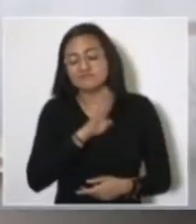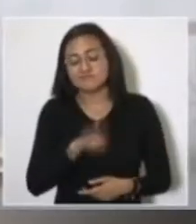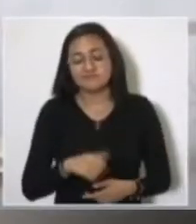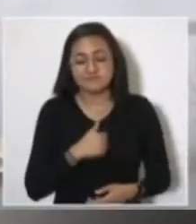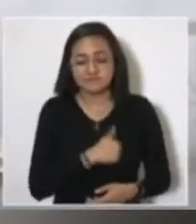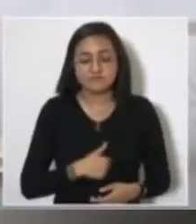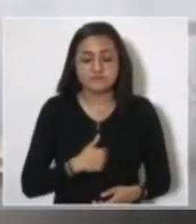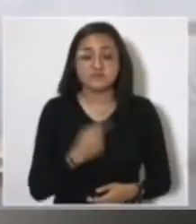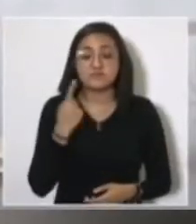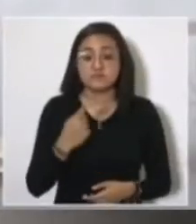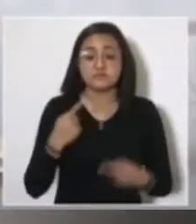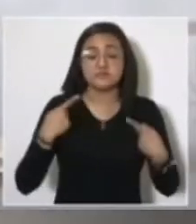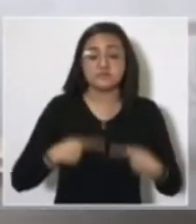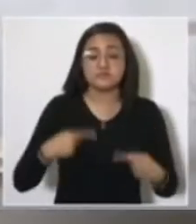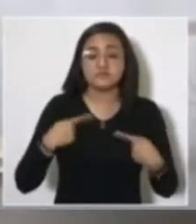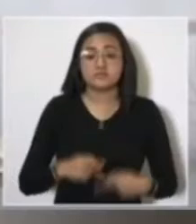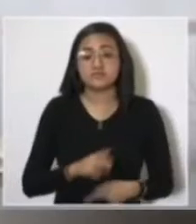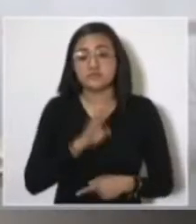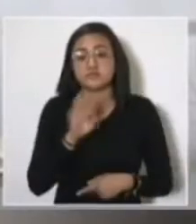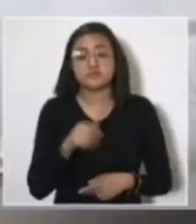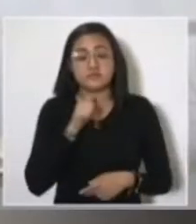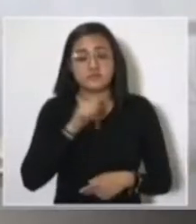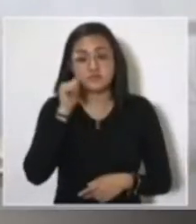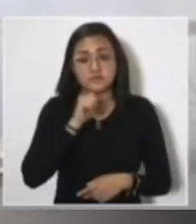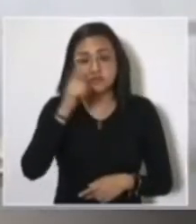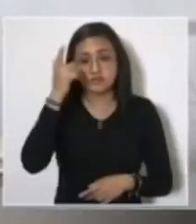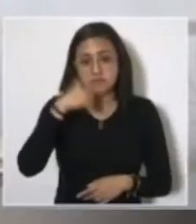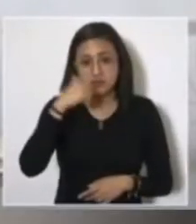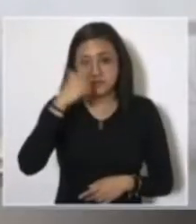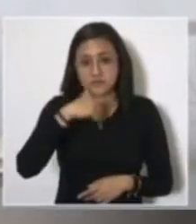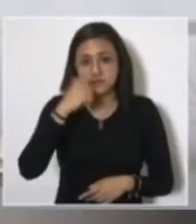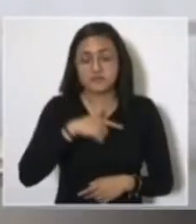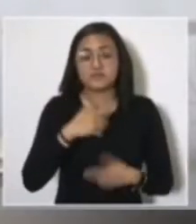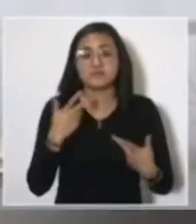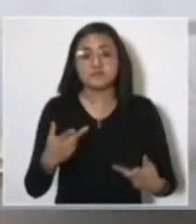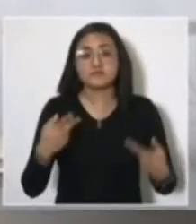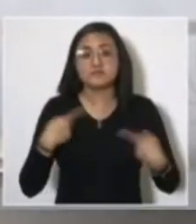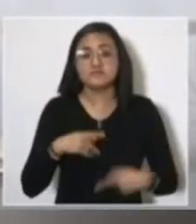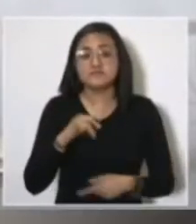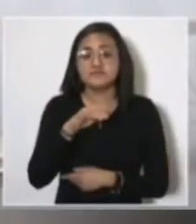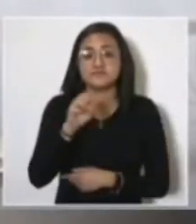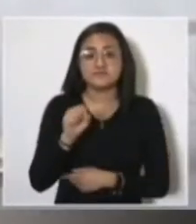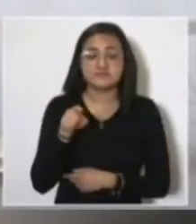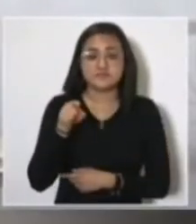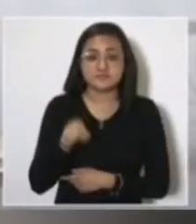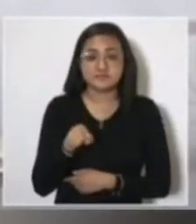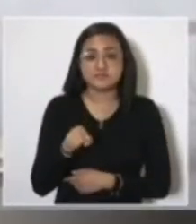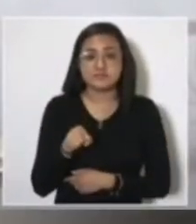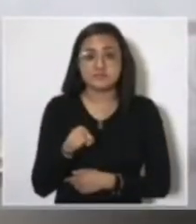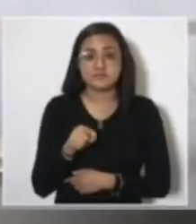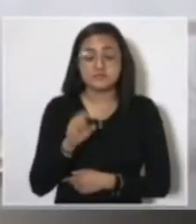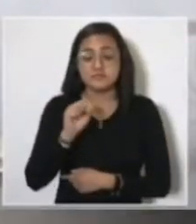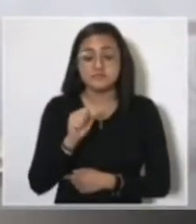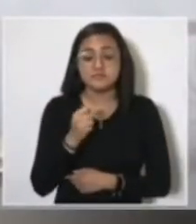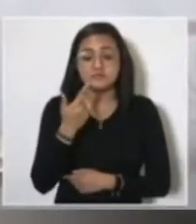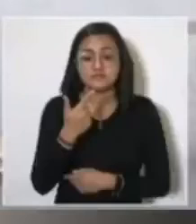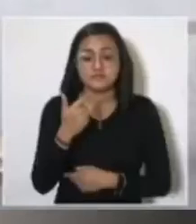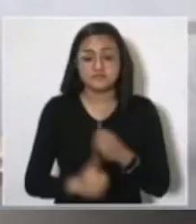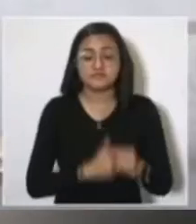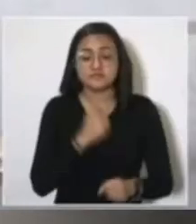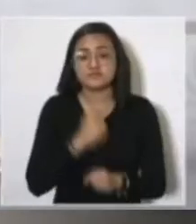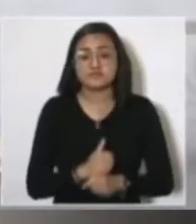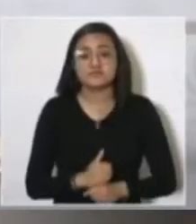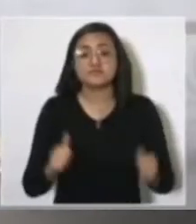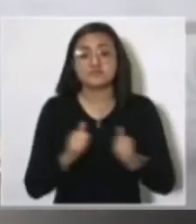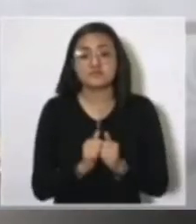una defunción al corte de ayer por la noche paciente de links de 67 años